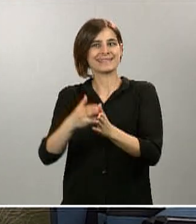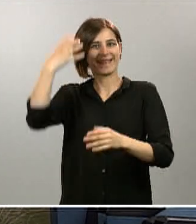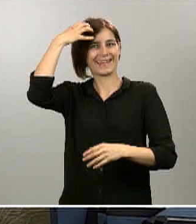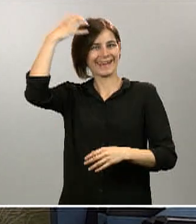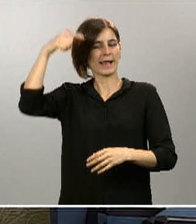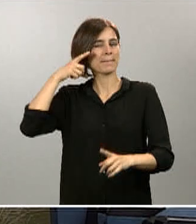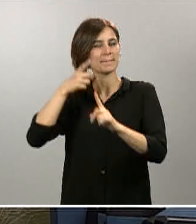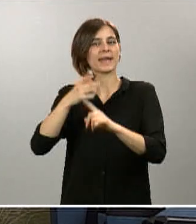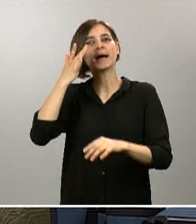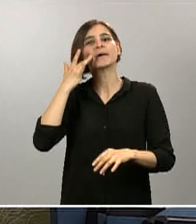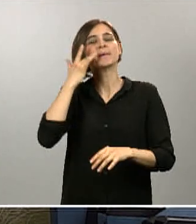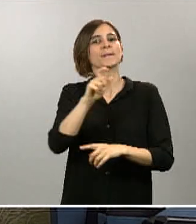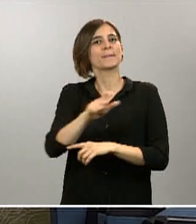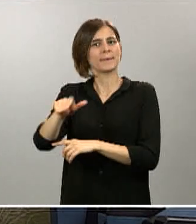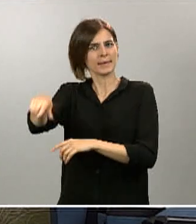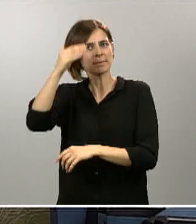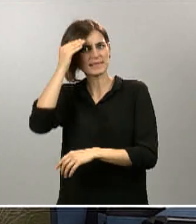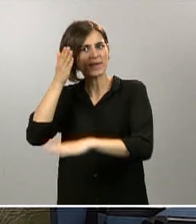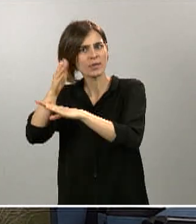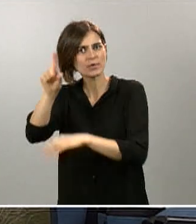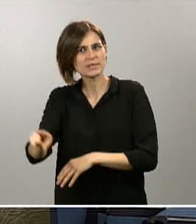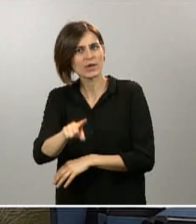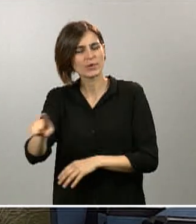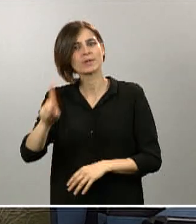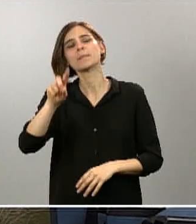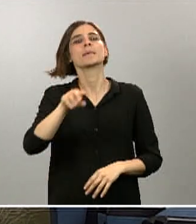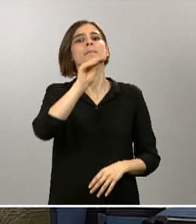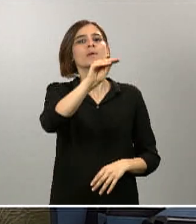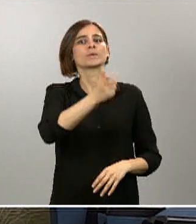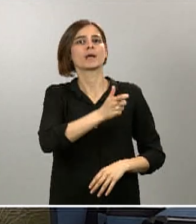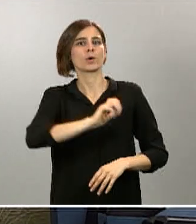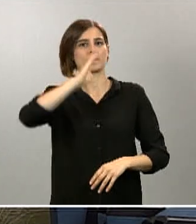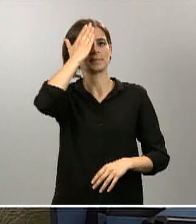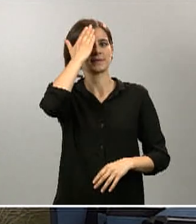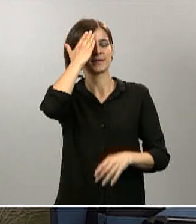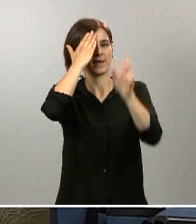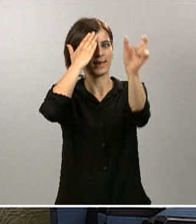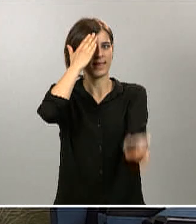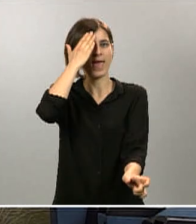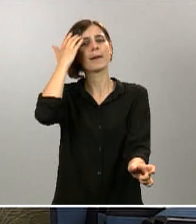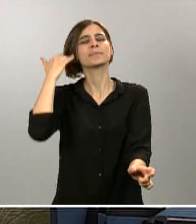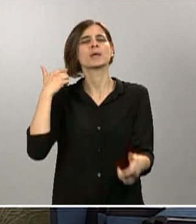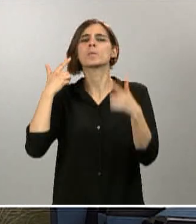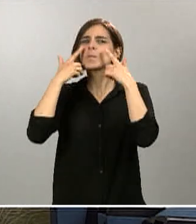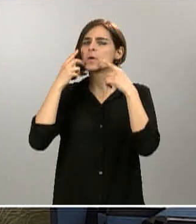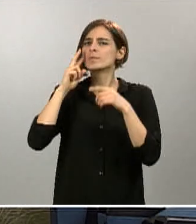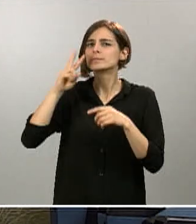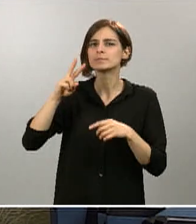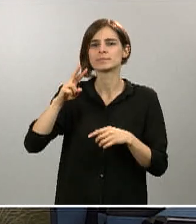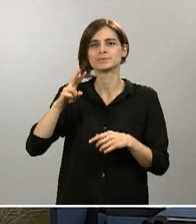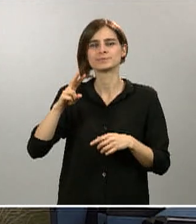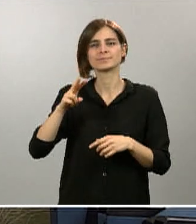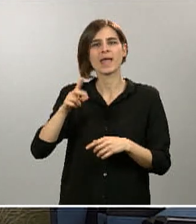le formula a la comisaria principal, Pilar Ayué: hemos visto algunas denuncias de acoso a sanitarios o a trabajadores